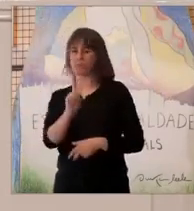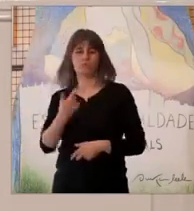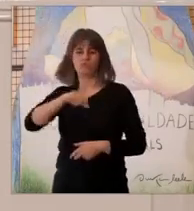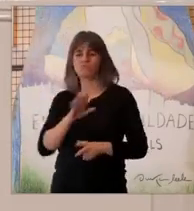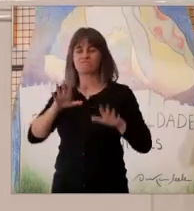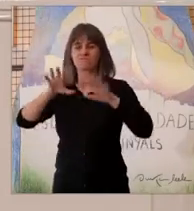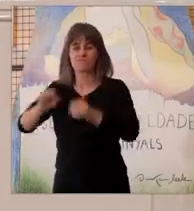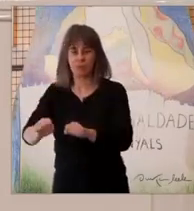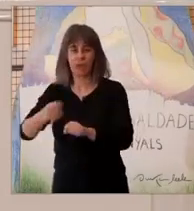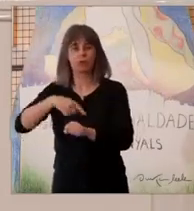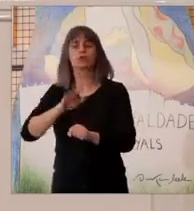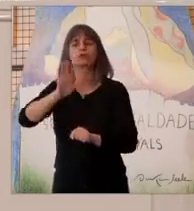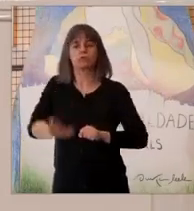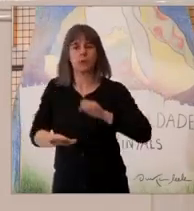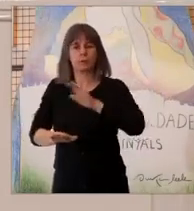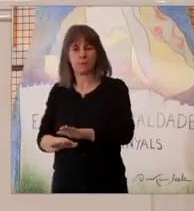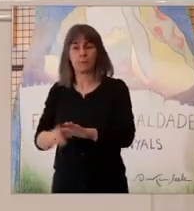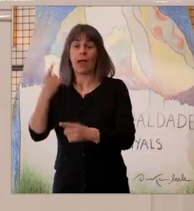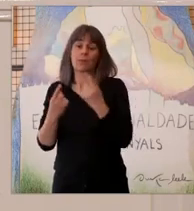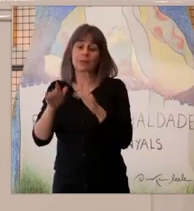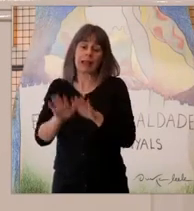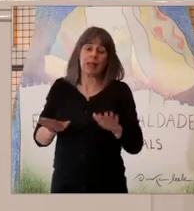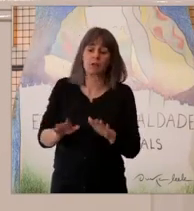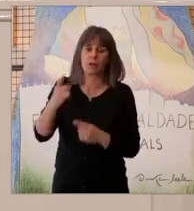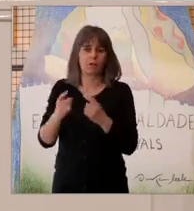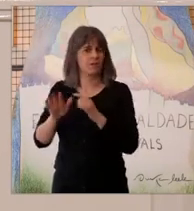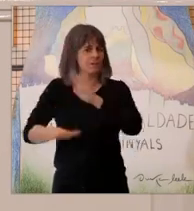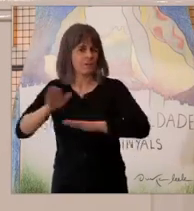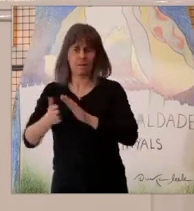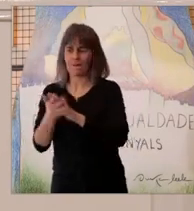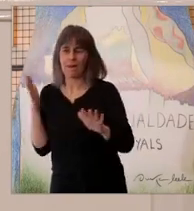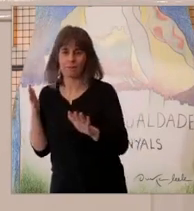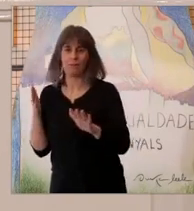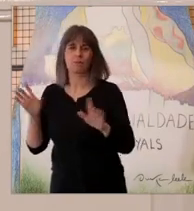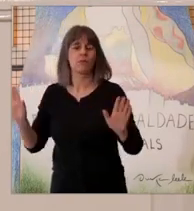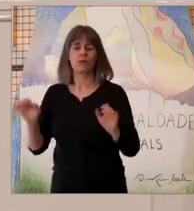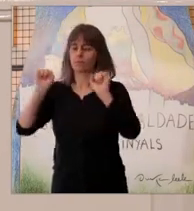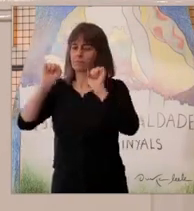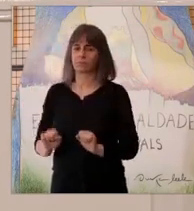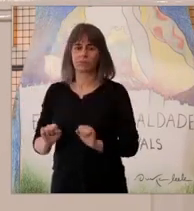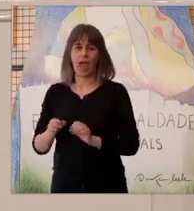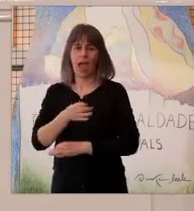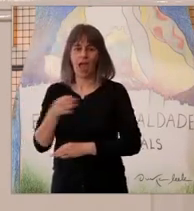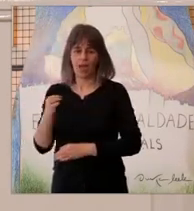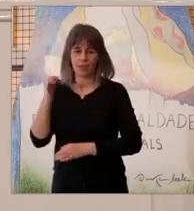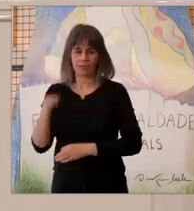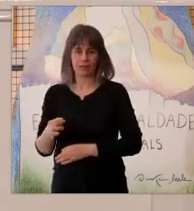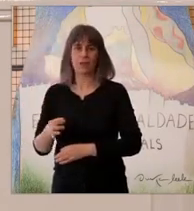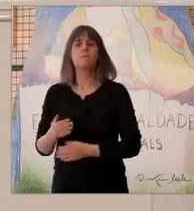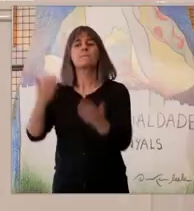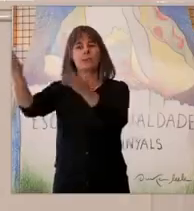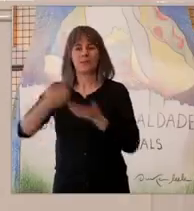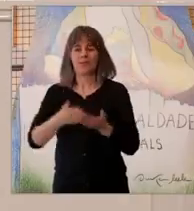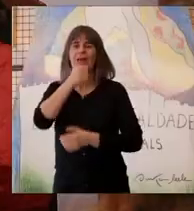a ratos lenta y a ratos desbocada Pero blindada en bloque sin repliegues e imparables bienvenidas a la resistencia